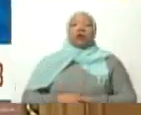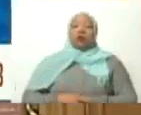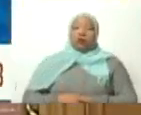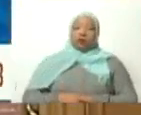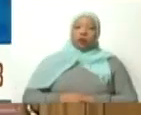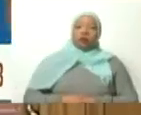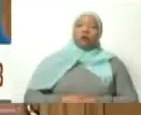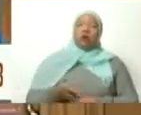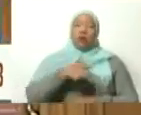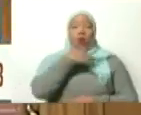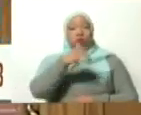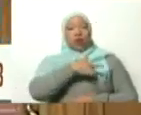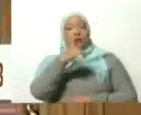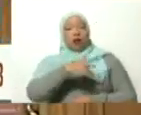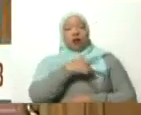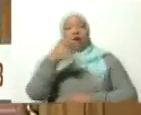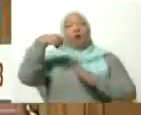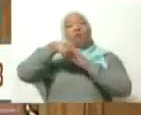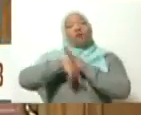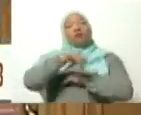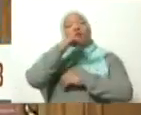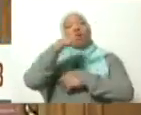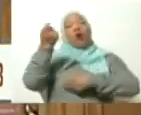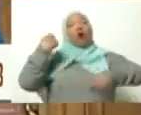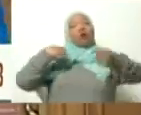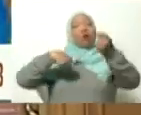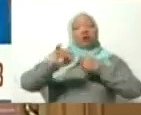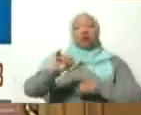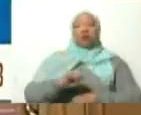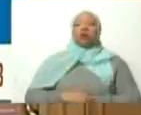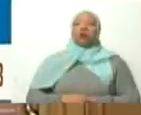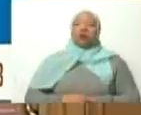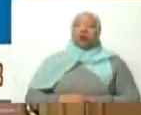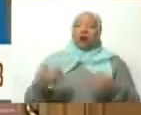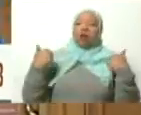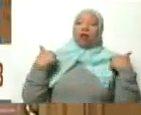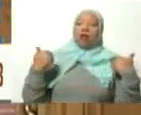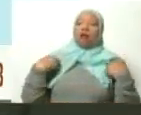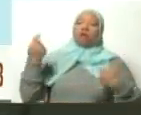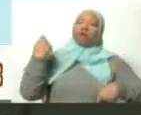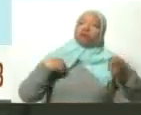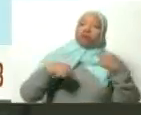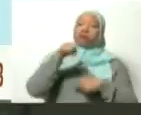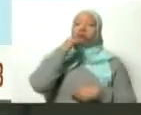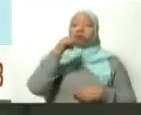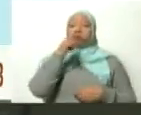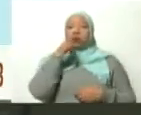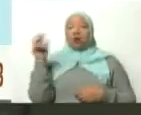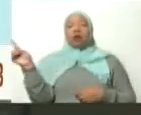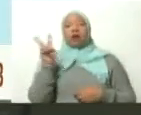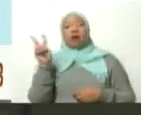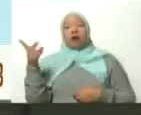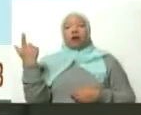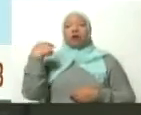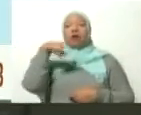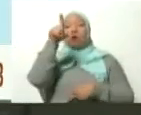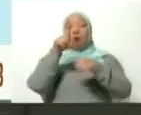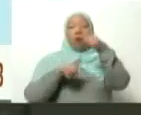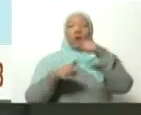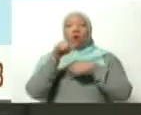un sentido profundamente económico, que es asfixiar las economías de países que no están